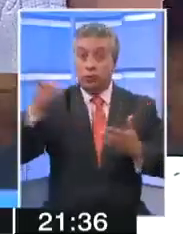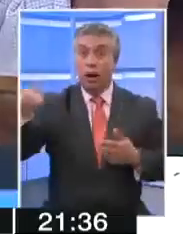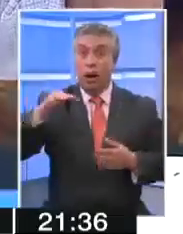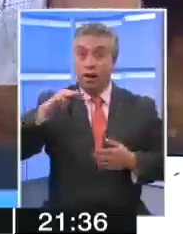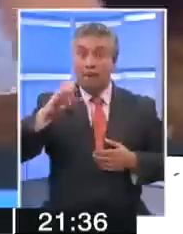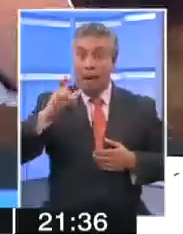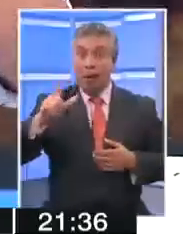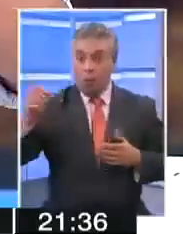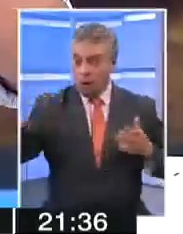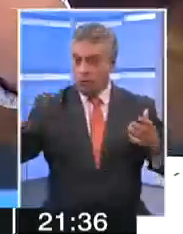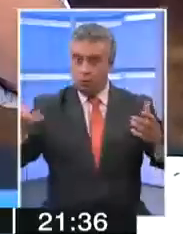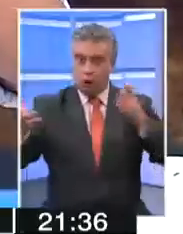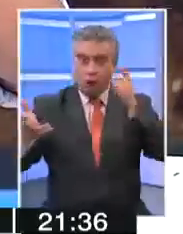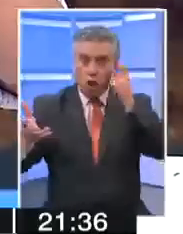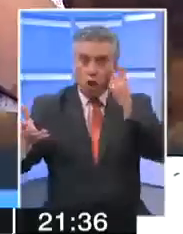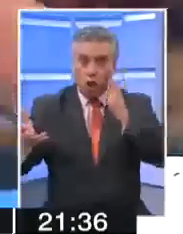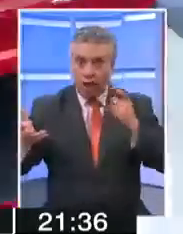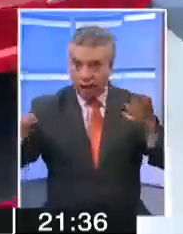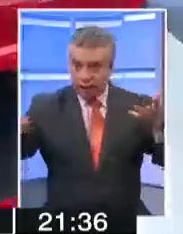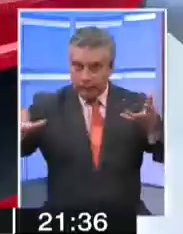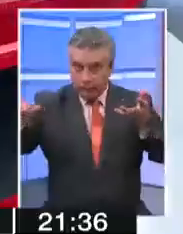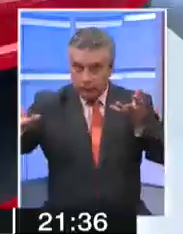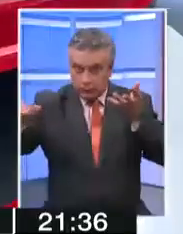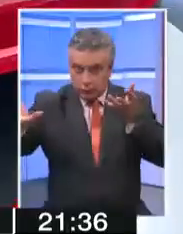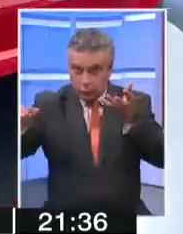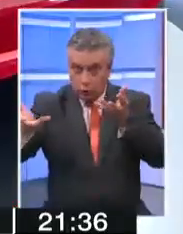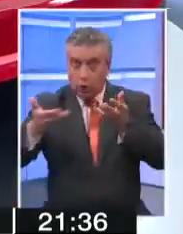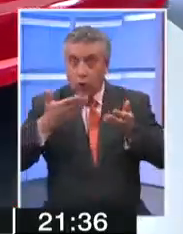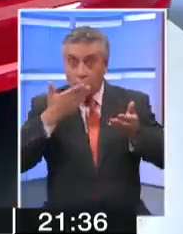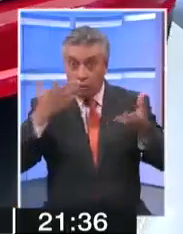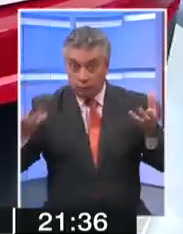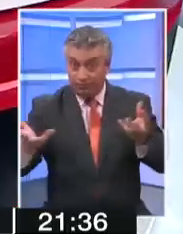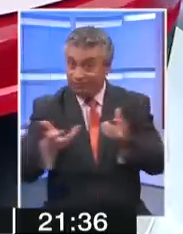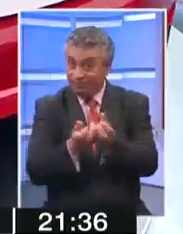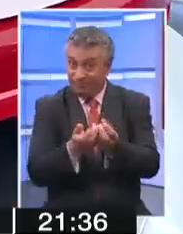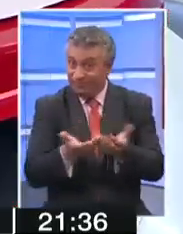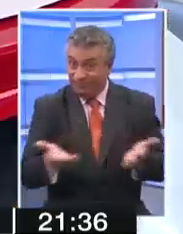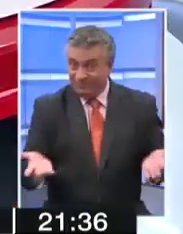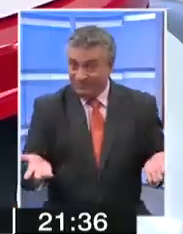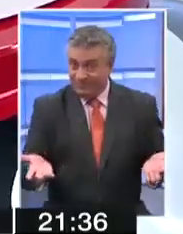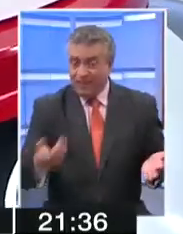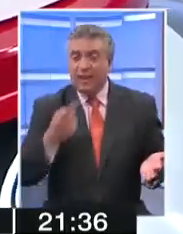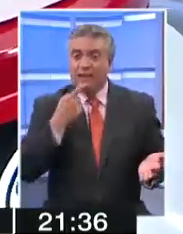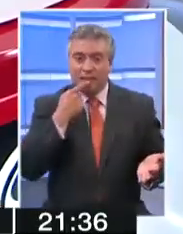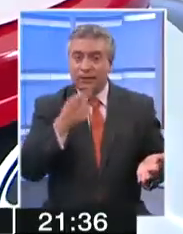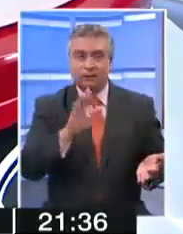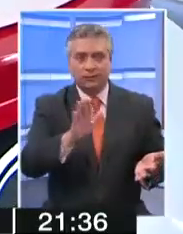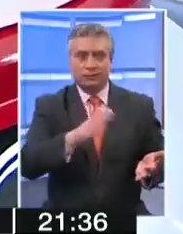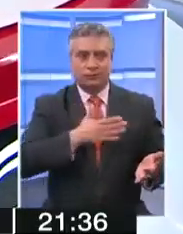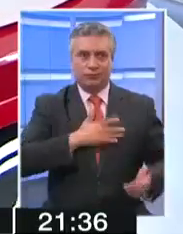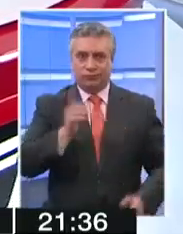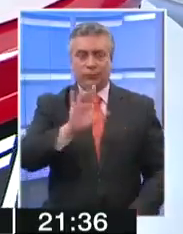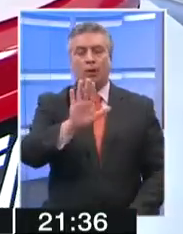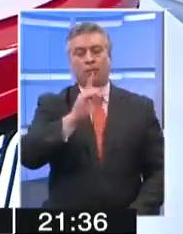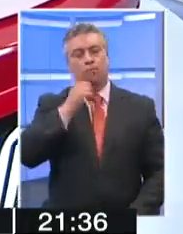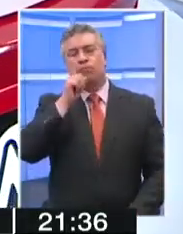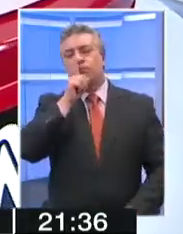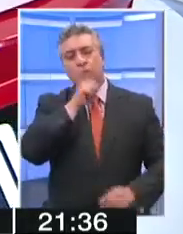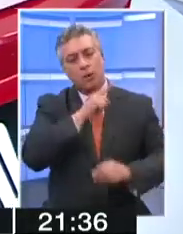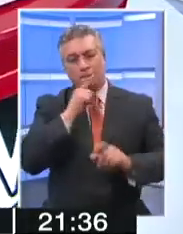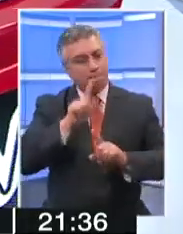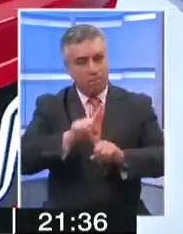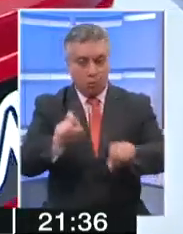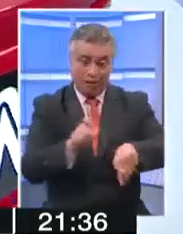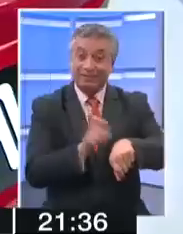Maule con la de O'Higgins. Sí. Entonces, eso es lo que tenemos que generar. Entonces, aquí no es una cosa que queramos mirar. Alcalde, una última pregunta porque se nos va el tiempo,